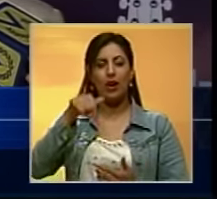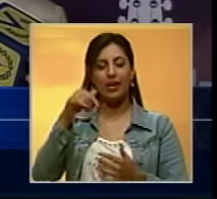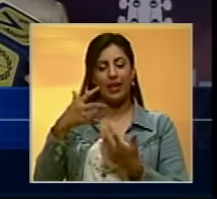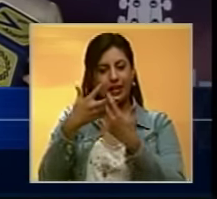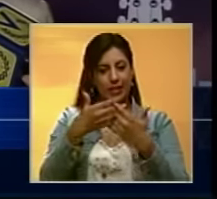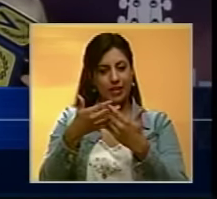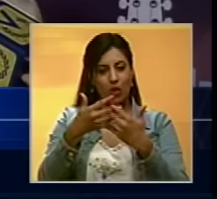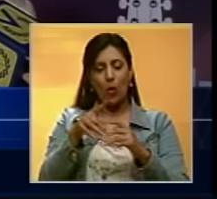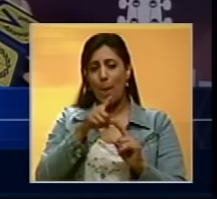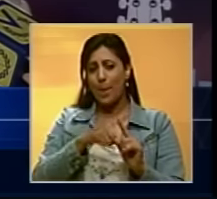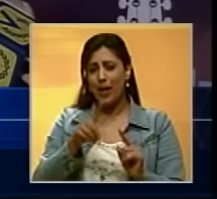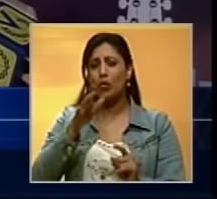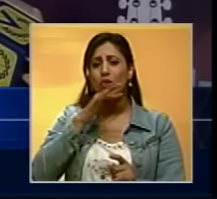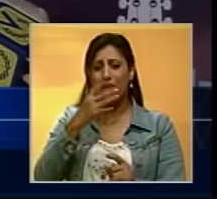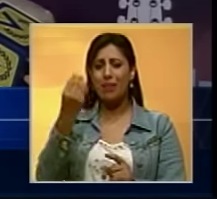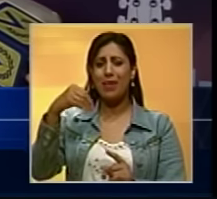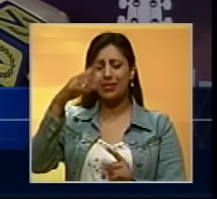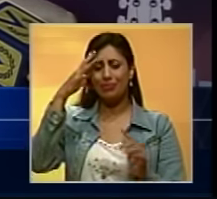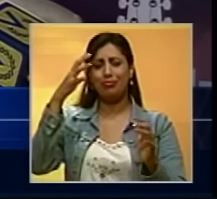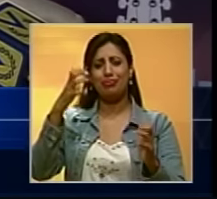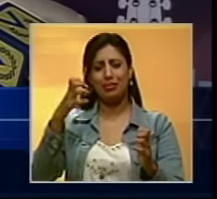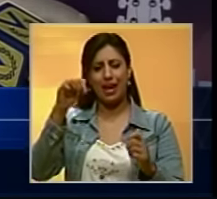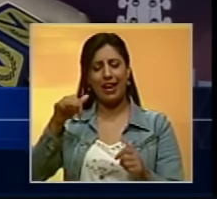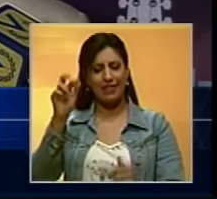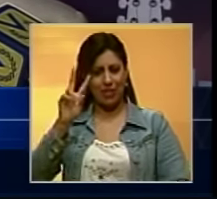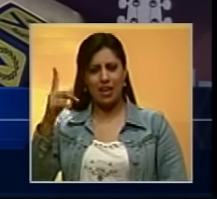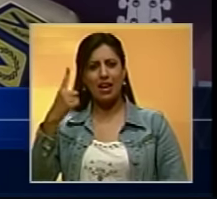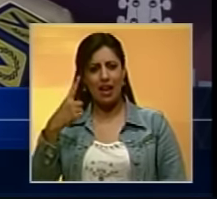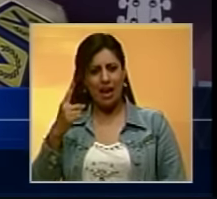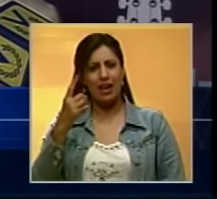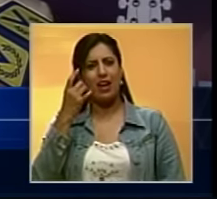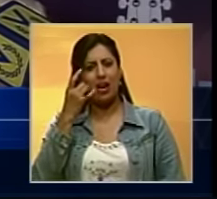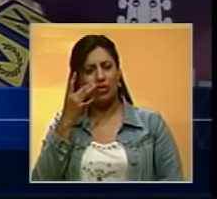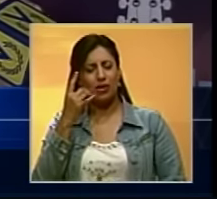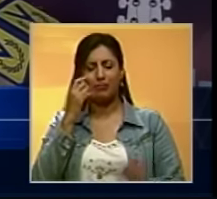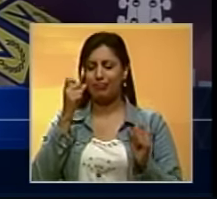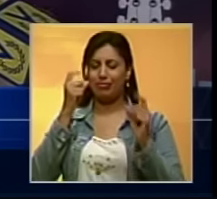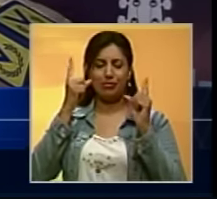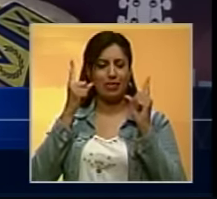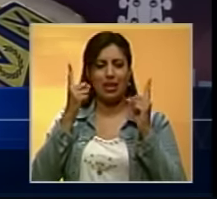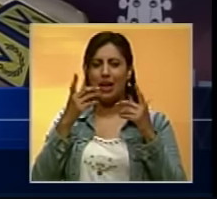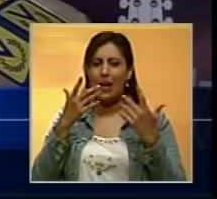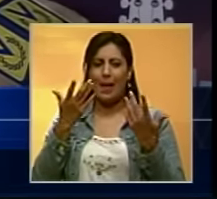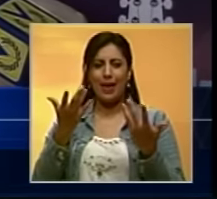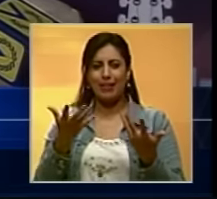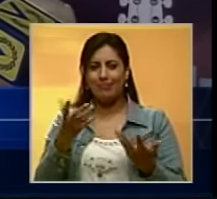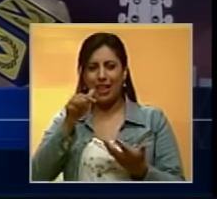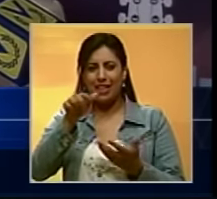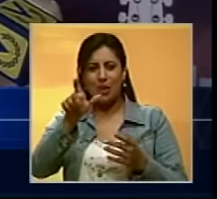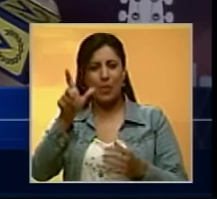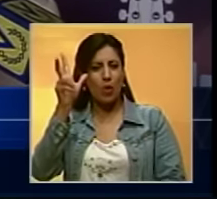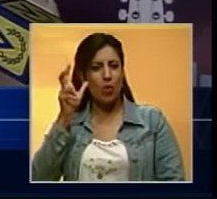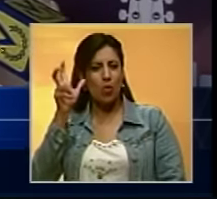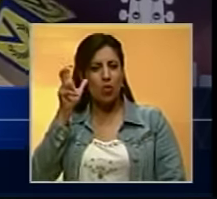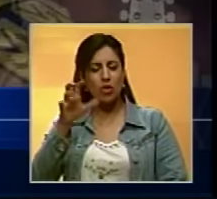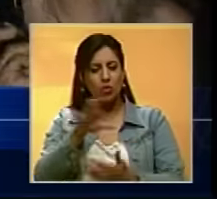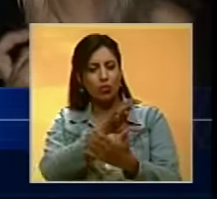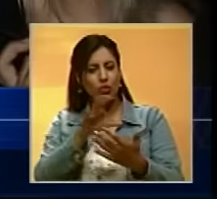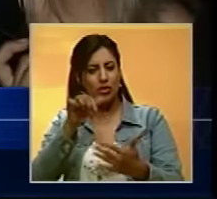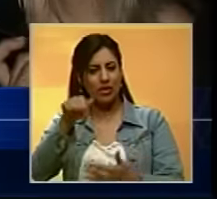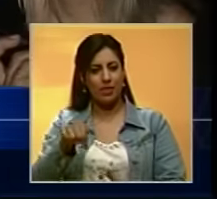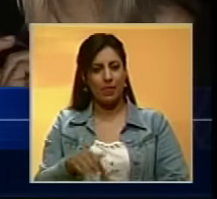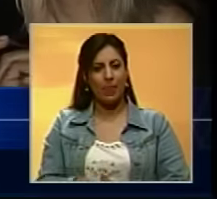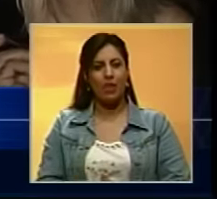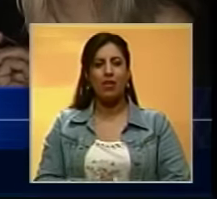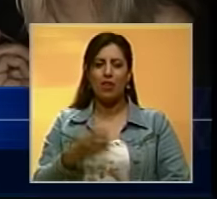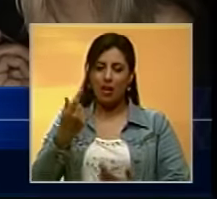Unidos pero hay mucho talento aquí en Venezuela de blues es increíble para para escuchar a la música